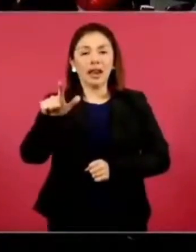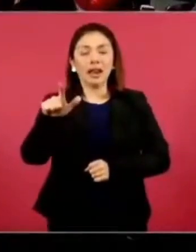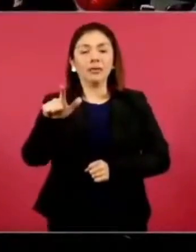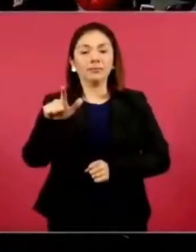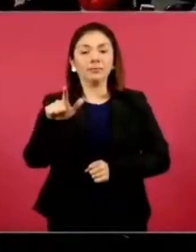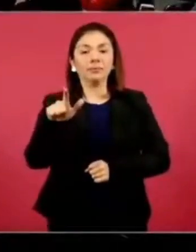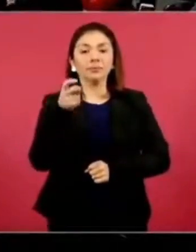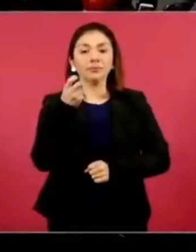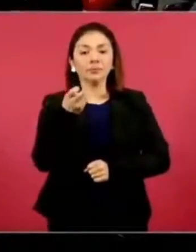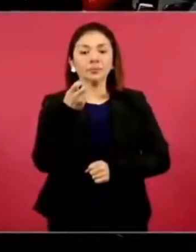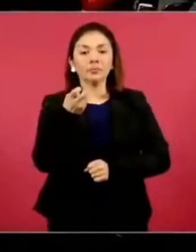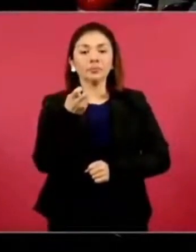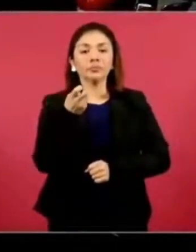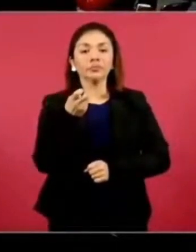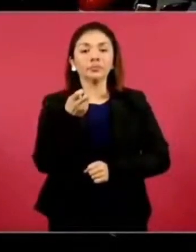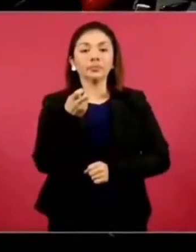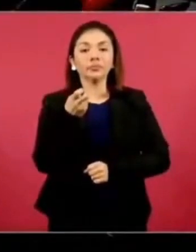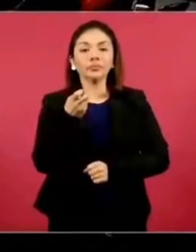Quiero